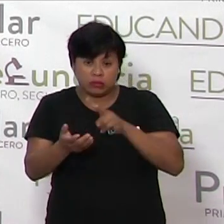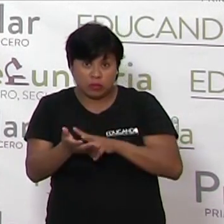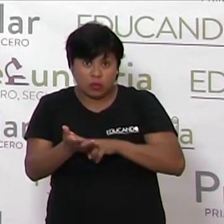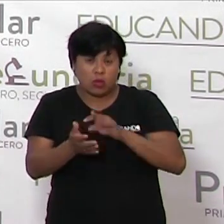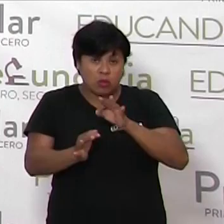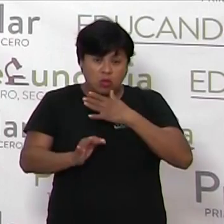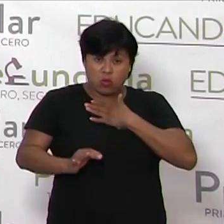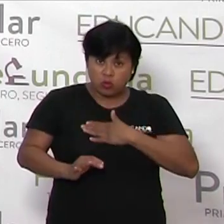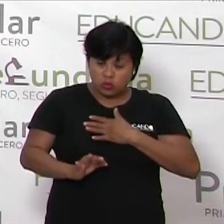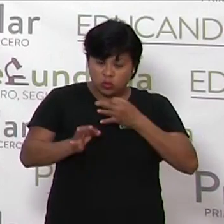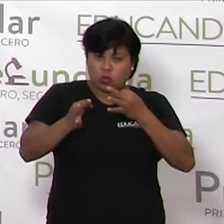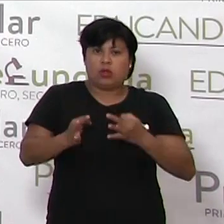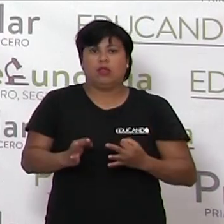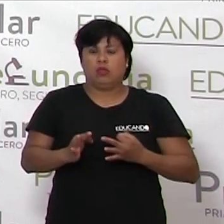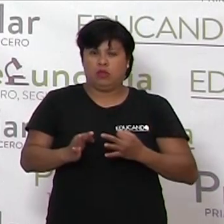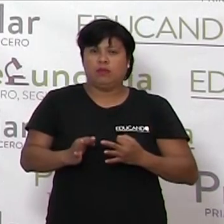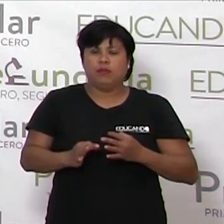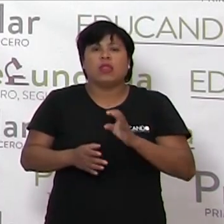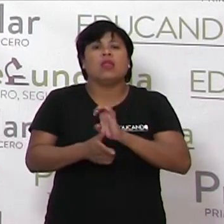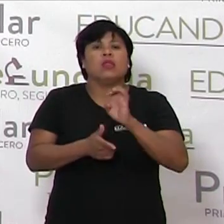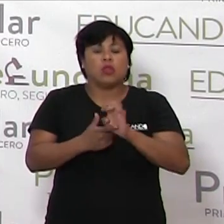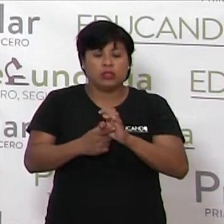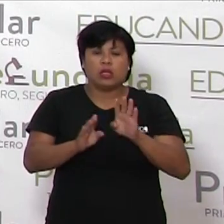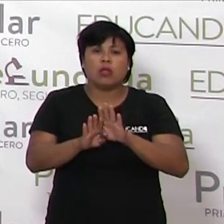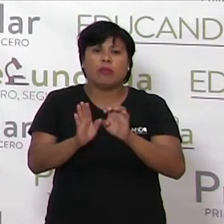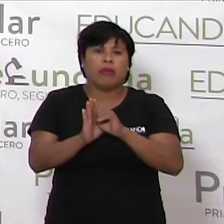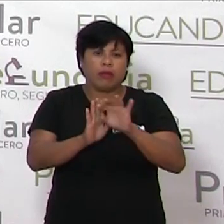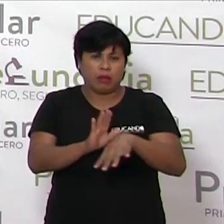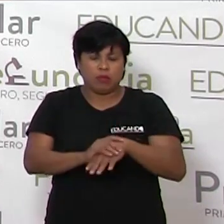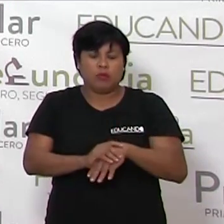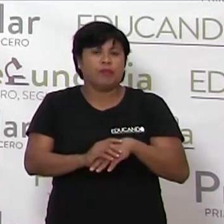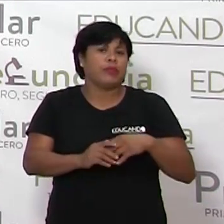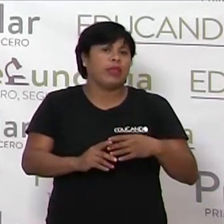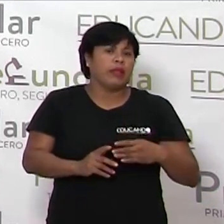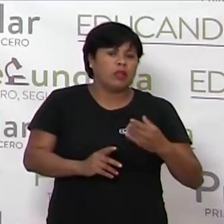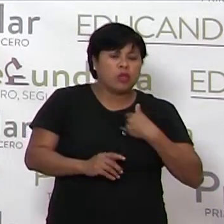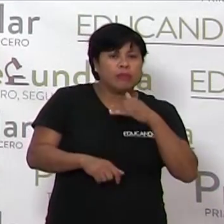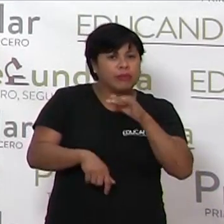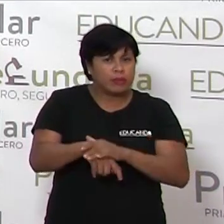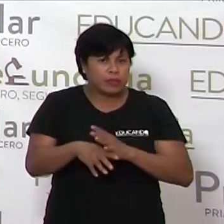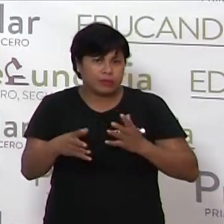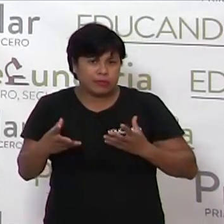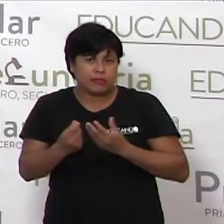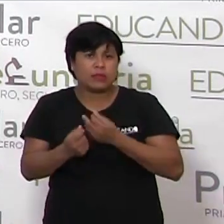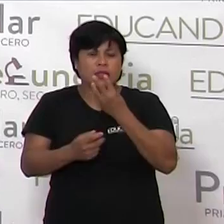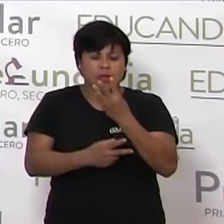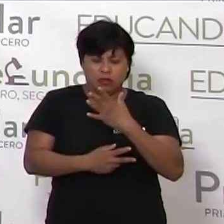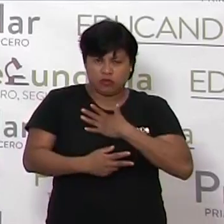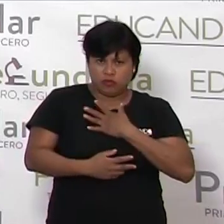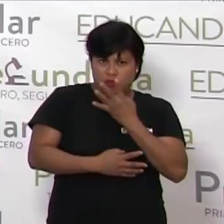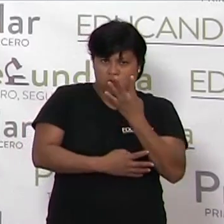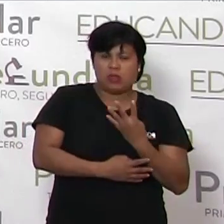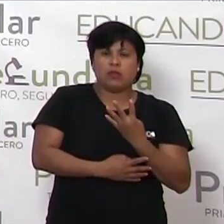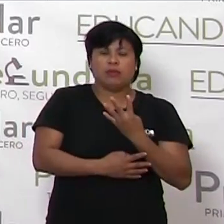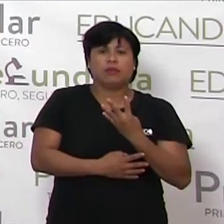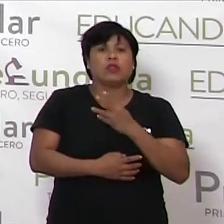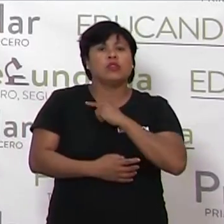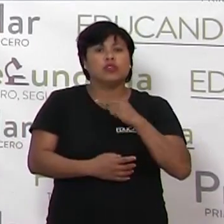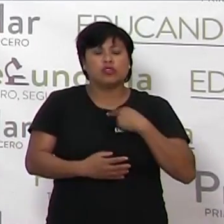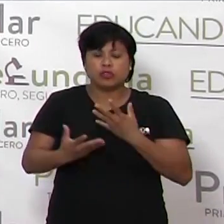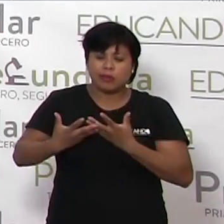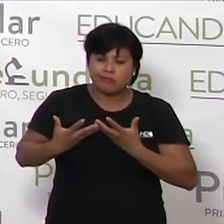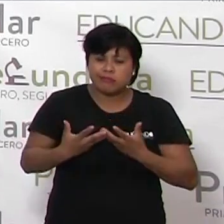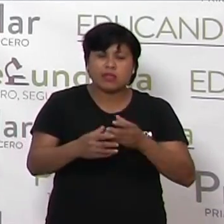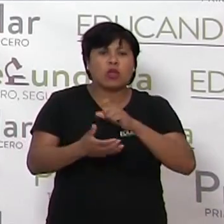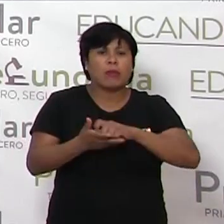cobrando, lo justo, lo correcto. Entonces, volviendo al ejemplo, voy con mis 3 amigos y yo somos 4 y vamos